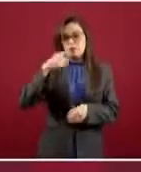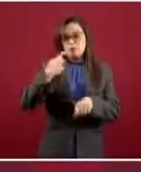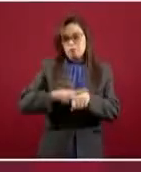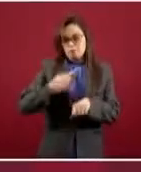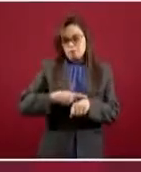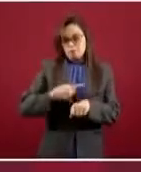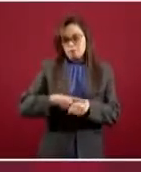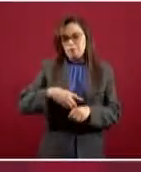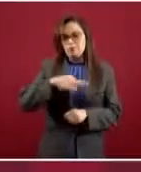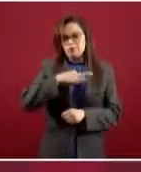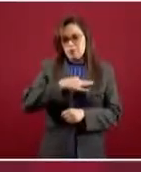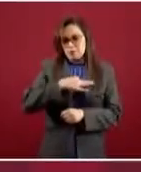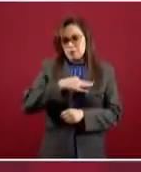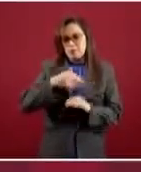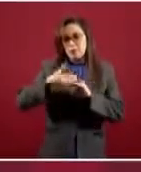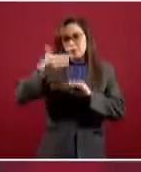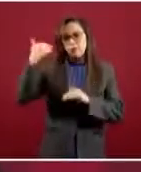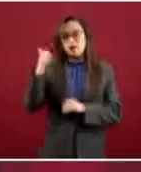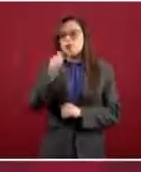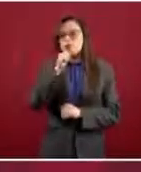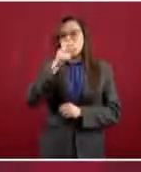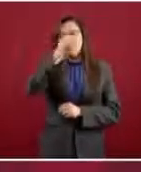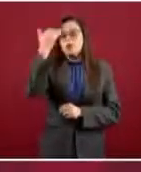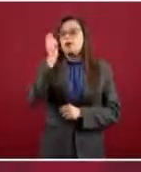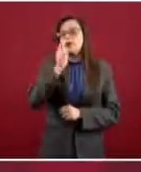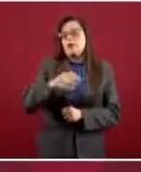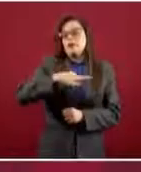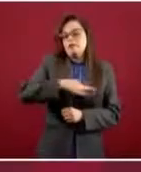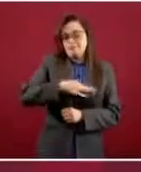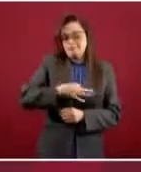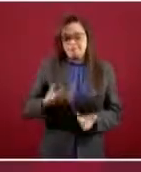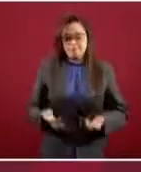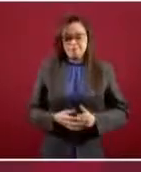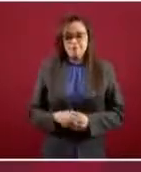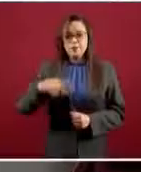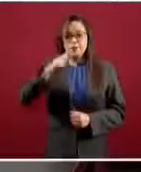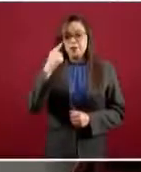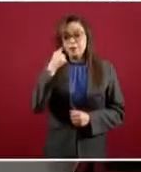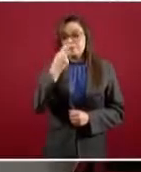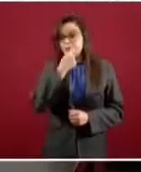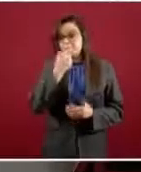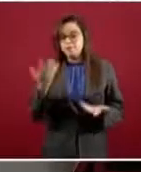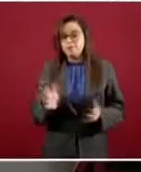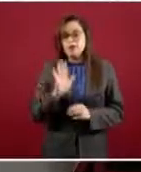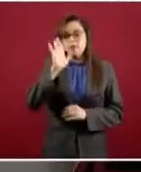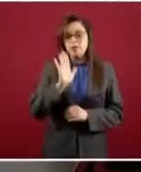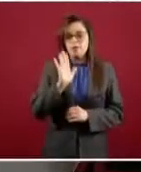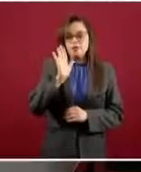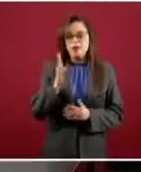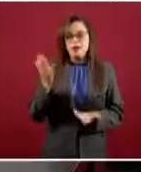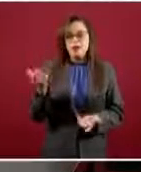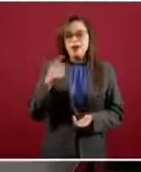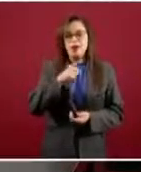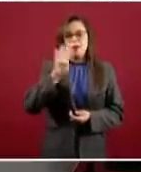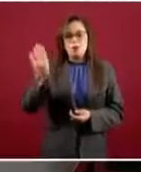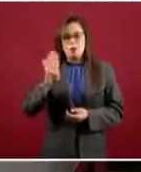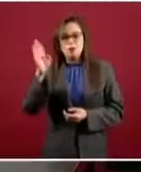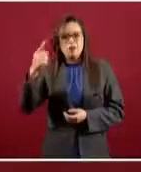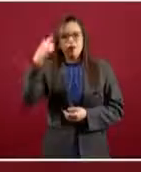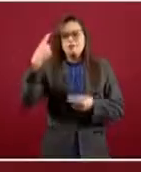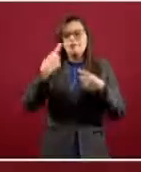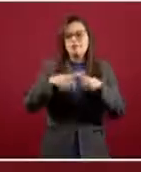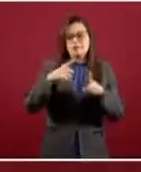infecciosa. Había otras visiones un tanto místicas o mágicas sobre la enfermedad infecciosa, pero se veía como una